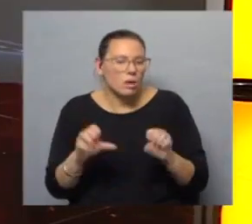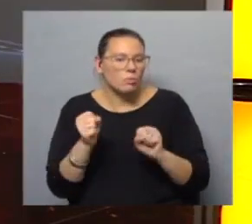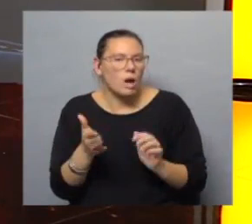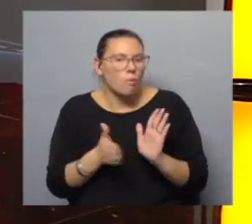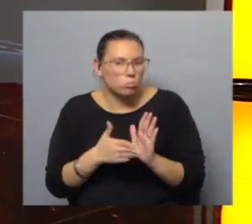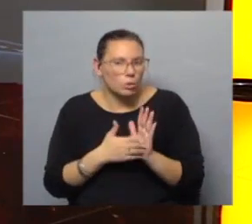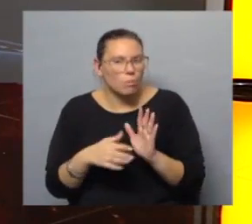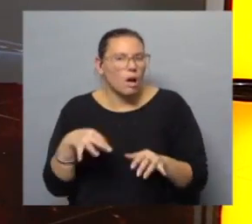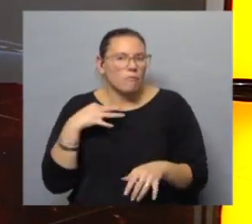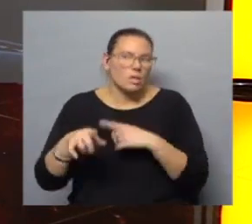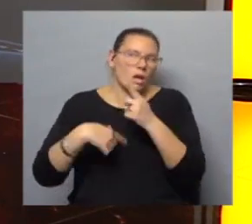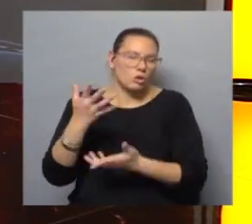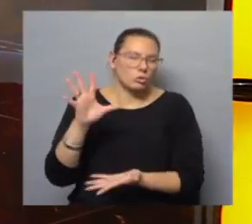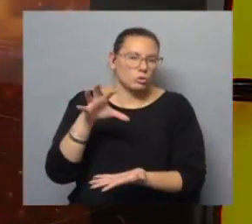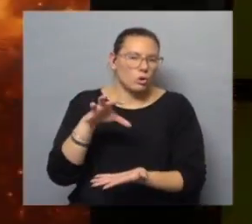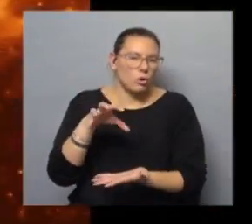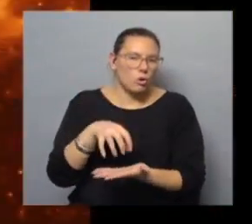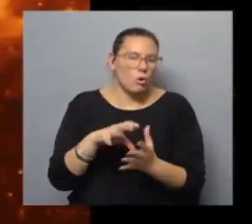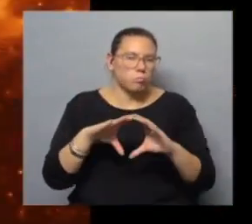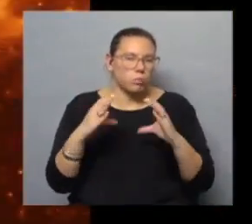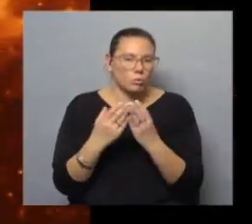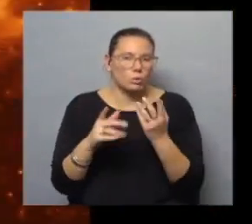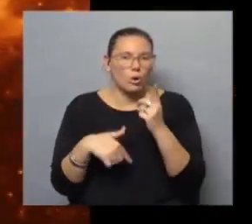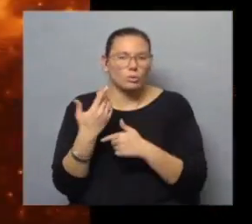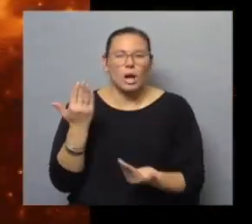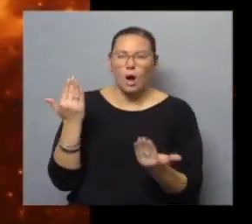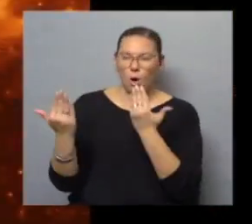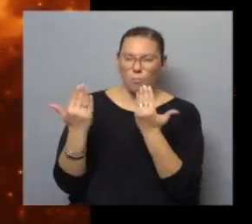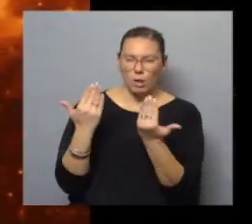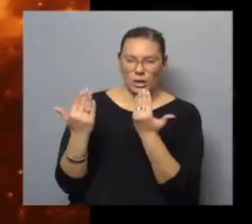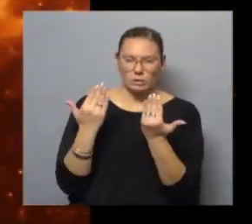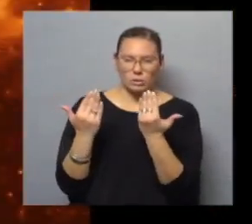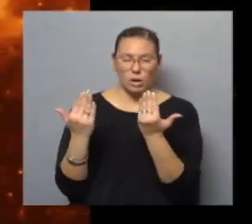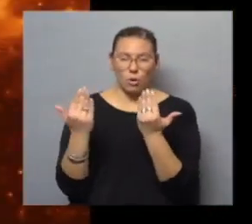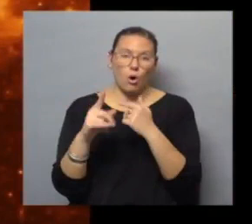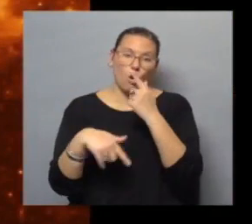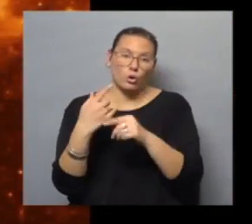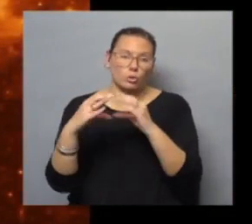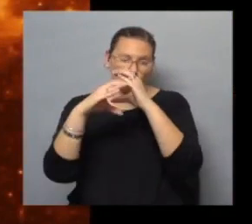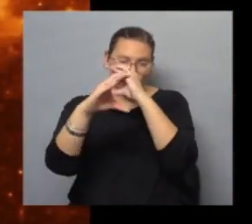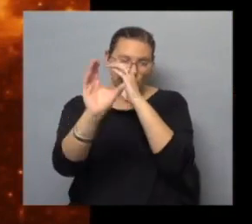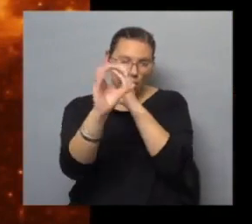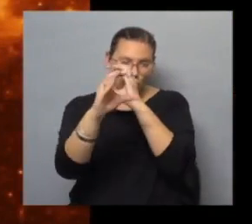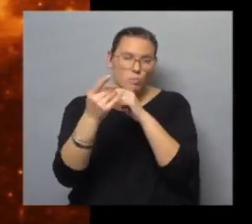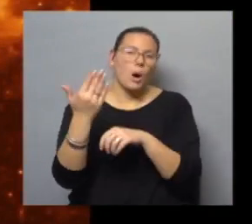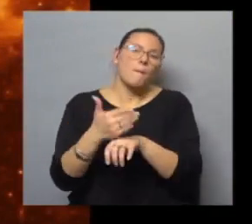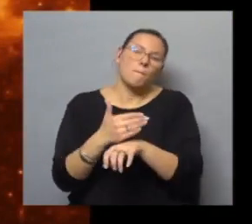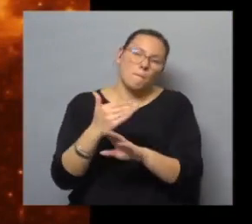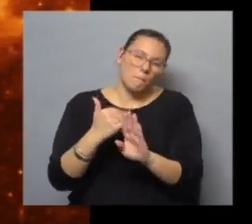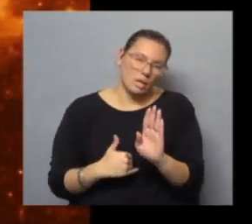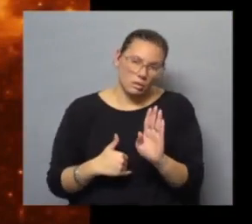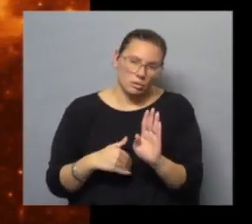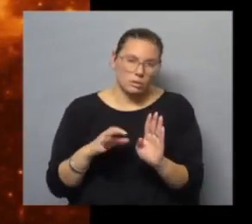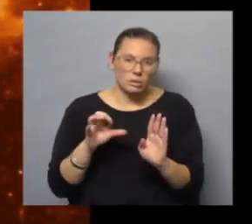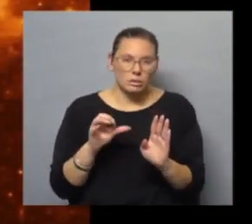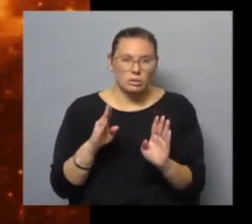de vida en otros mundos. Nos quedamos ahora con esta otra comparación. Acá estamos comparando con otro telescopio espacial con mucho menos marketing, que es el